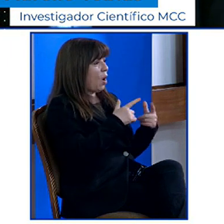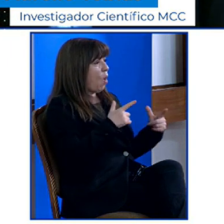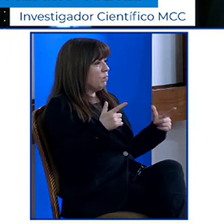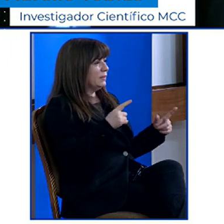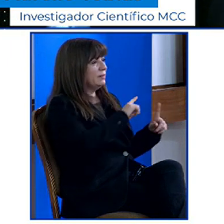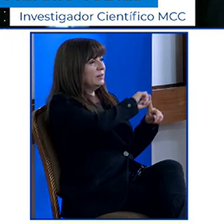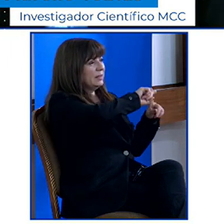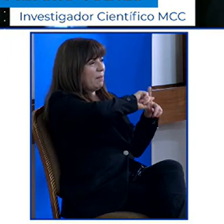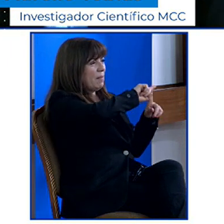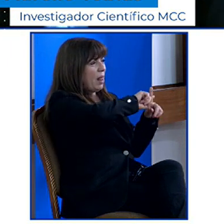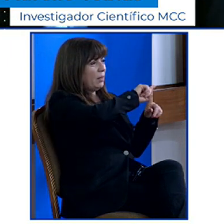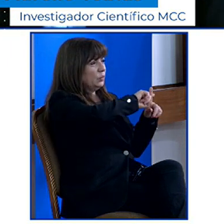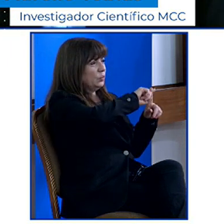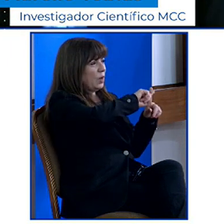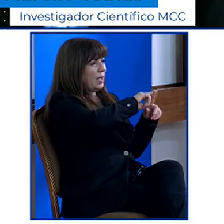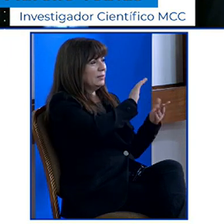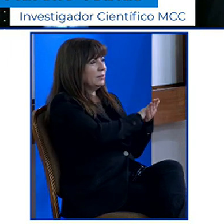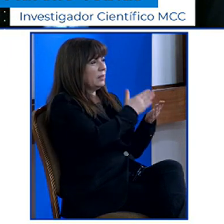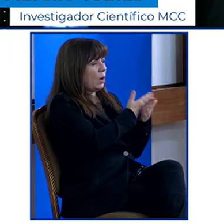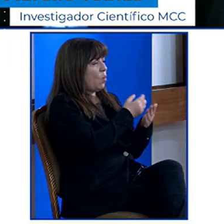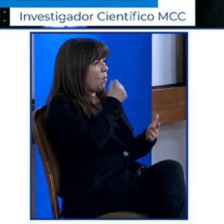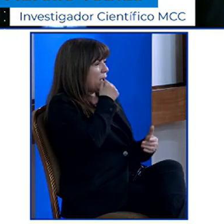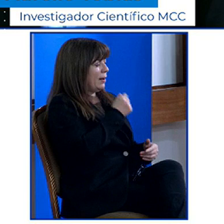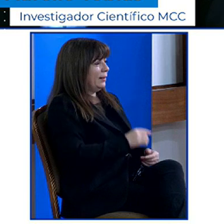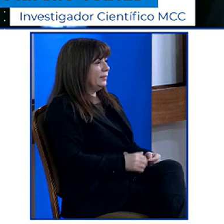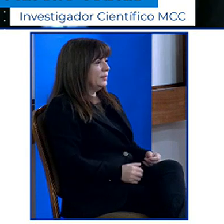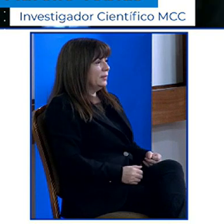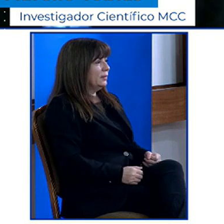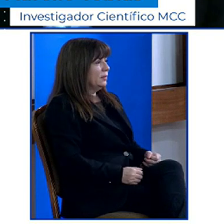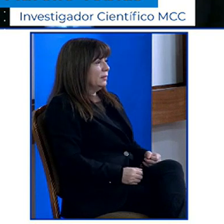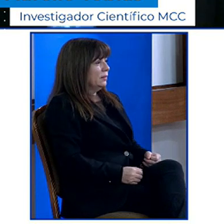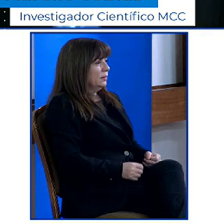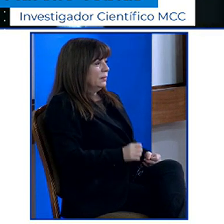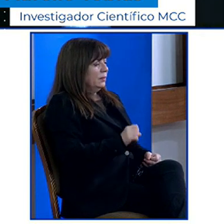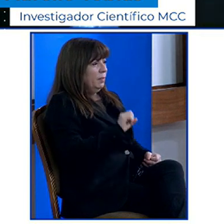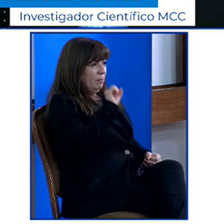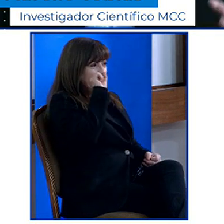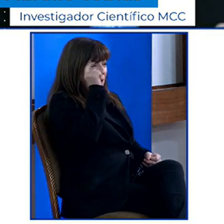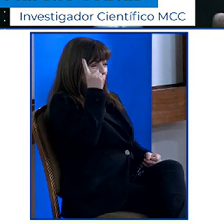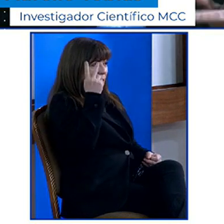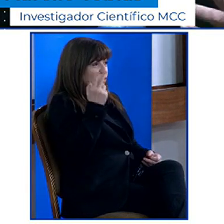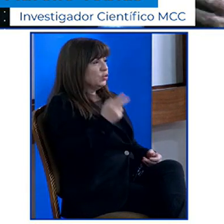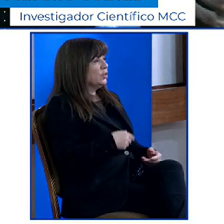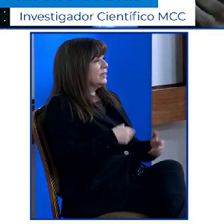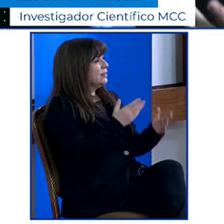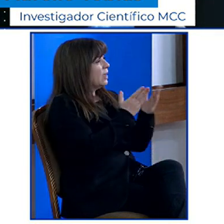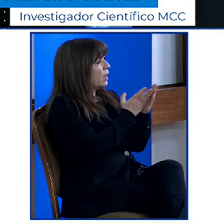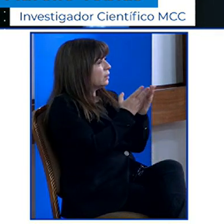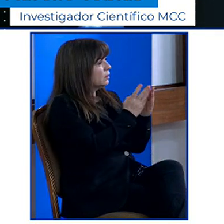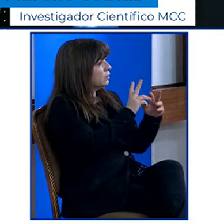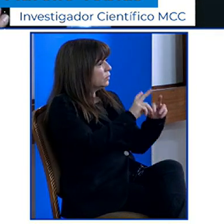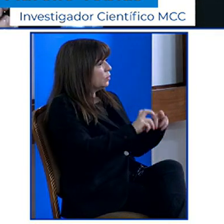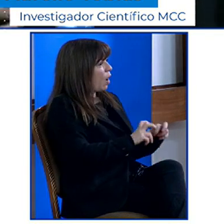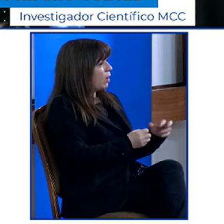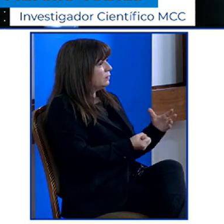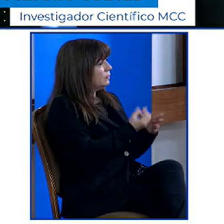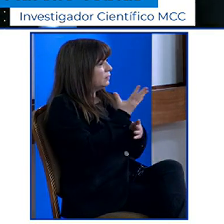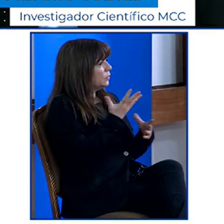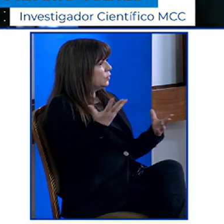temperatura sobre la salud humana. En los primeros estudios, llamémosle